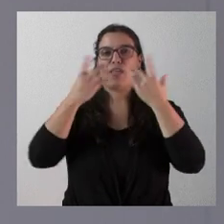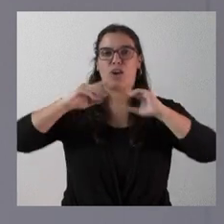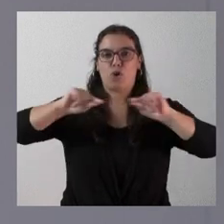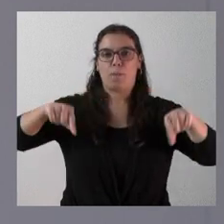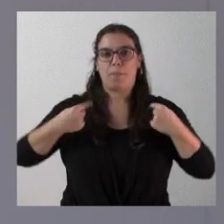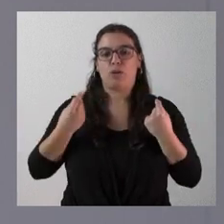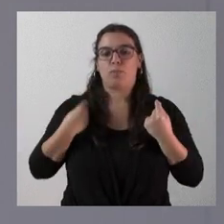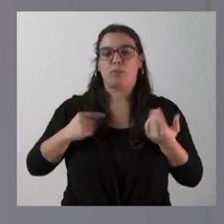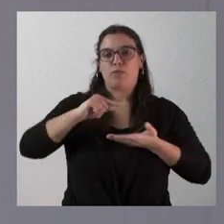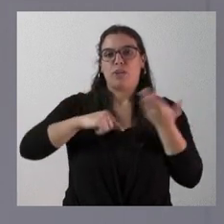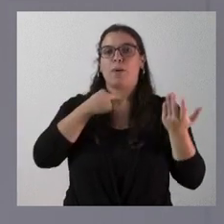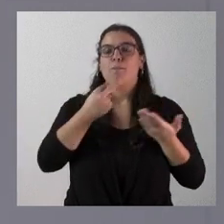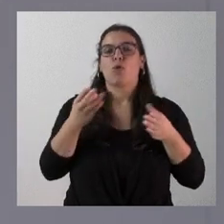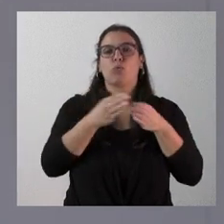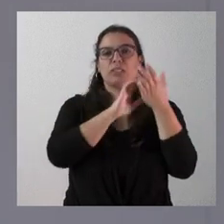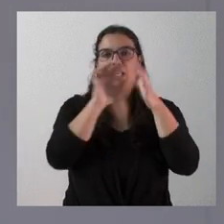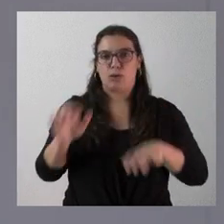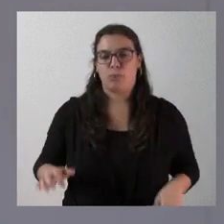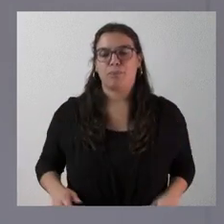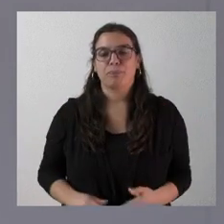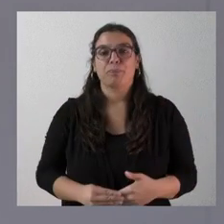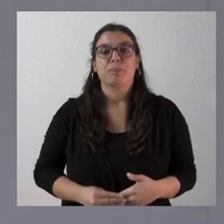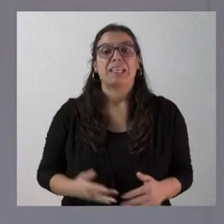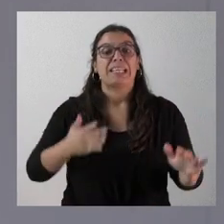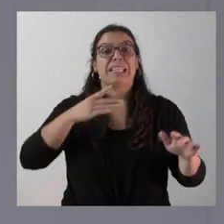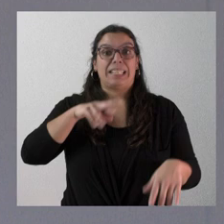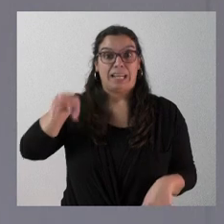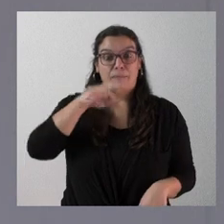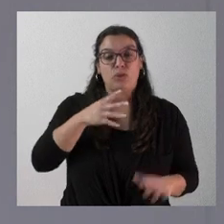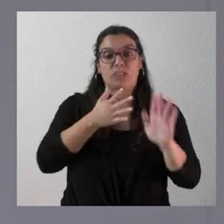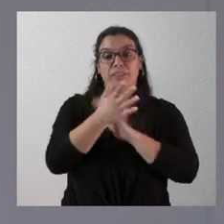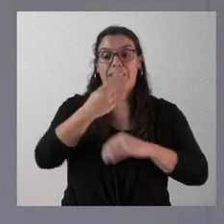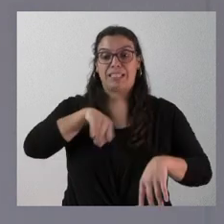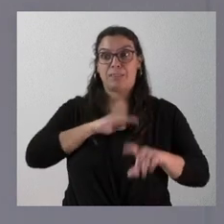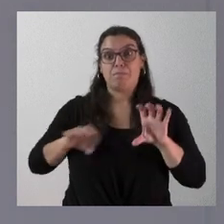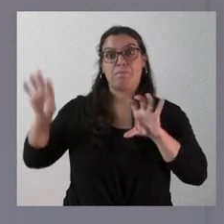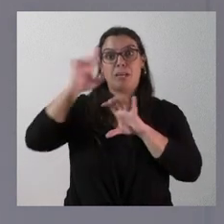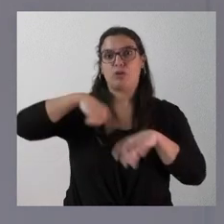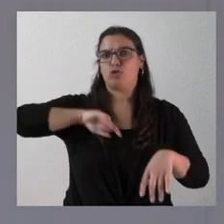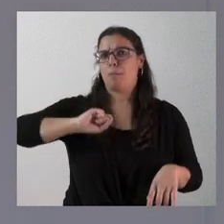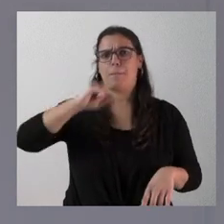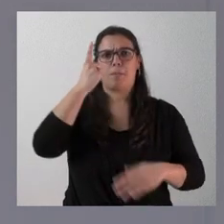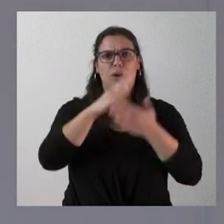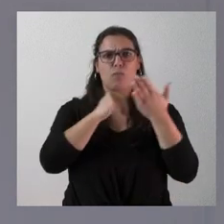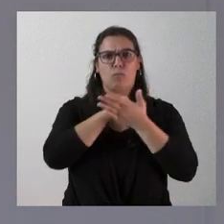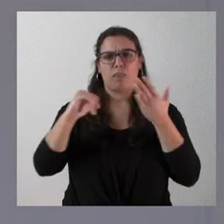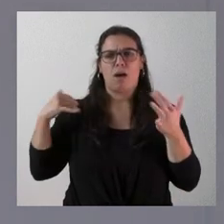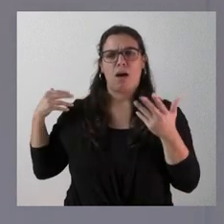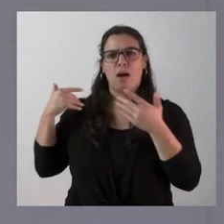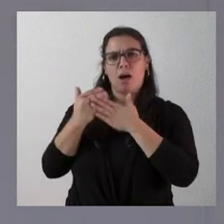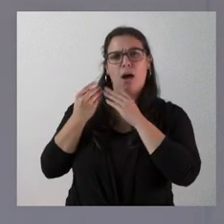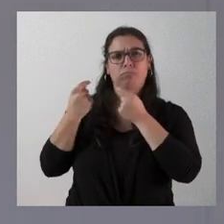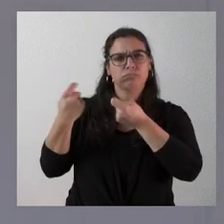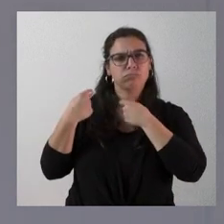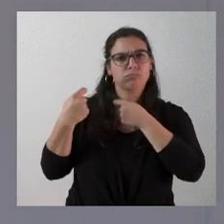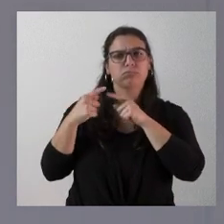por parte de la junta de Castilla y león como les digo Somos la primera comunidad Autónoma de España llevamos algún tiempo trabajando en esa dirección hace